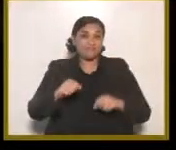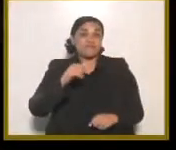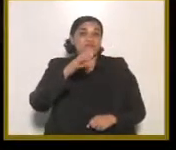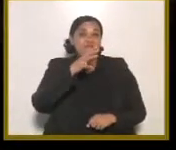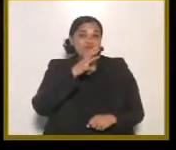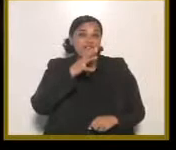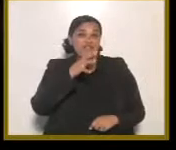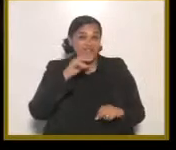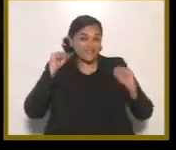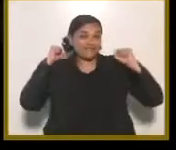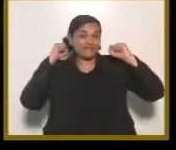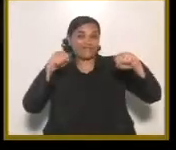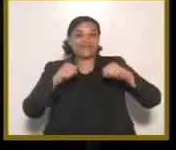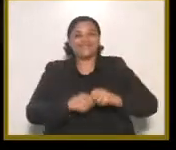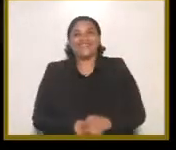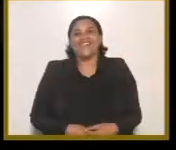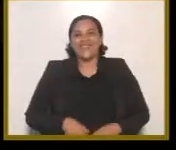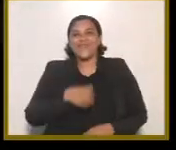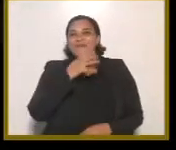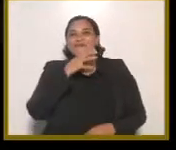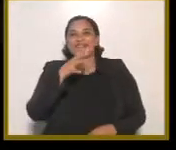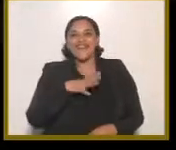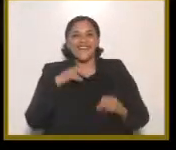Mujeres y hombres.